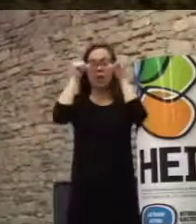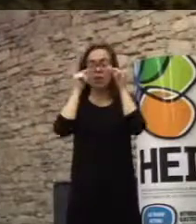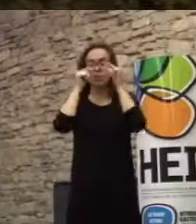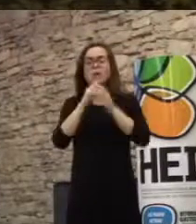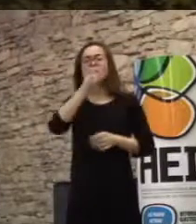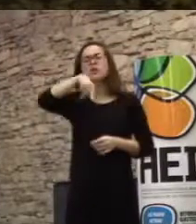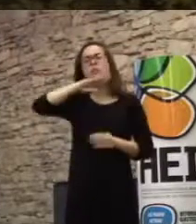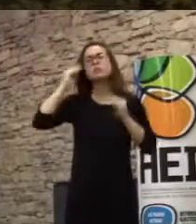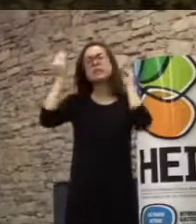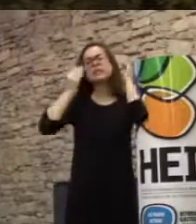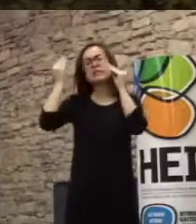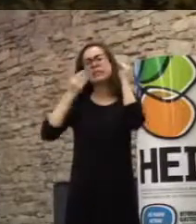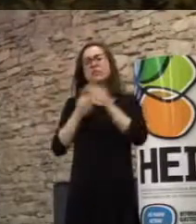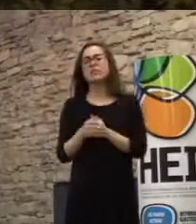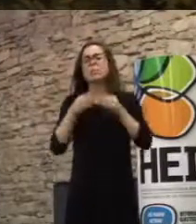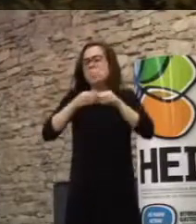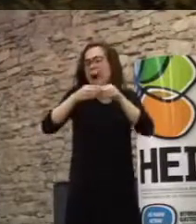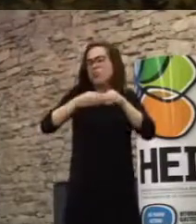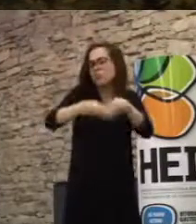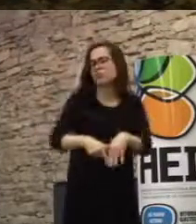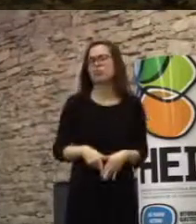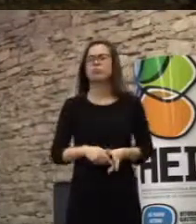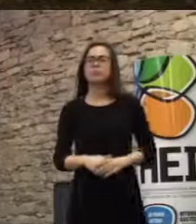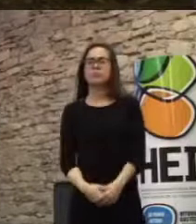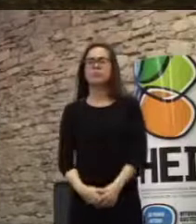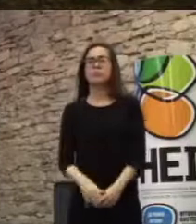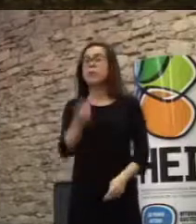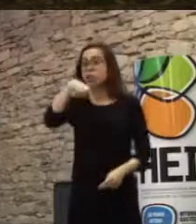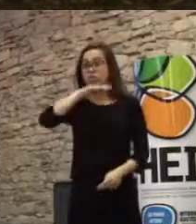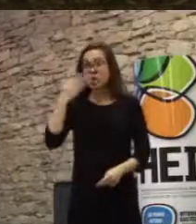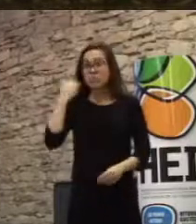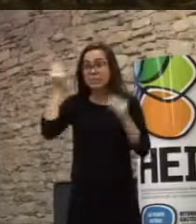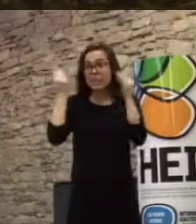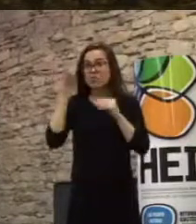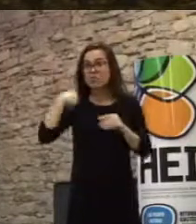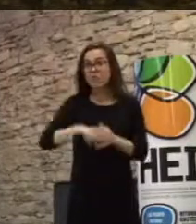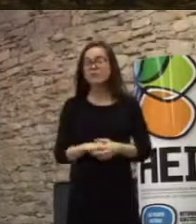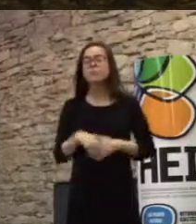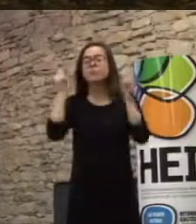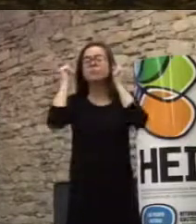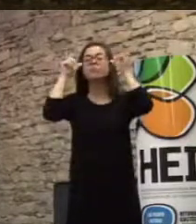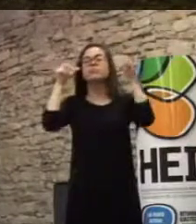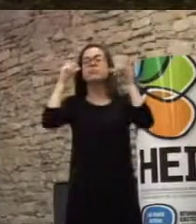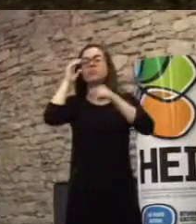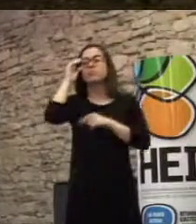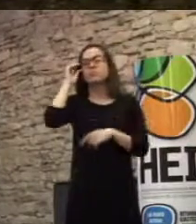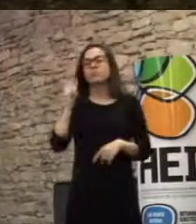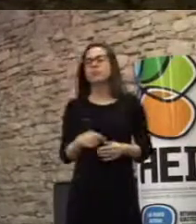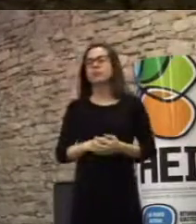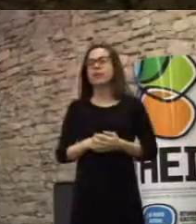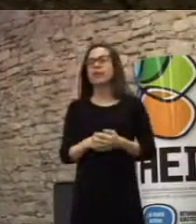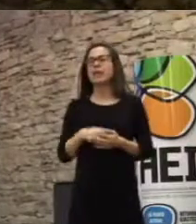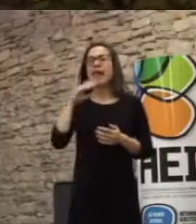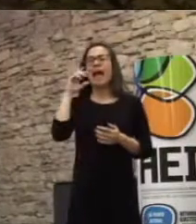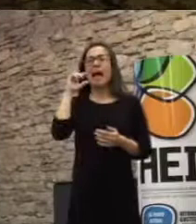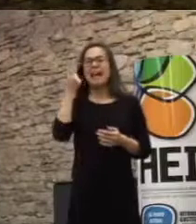en barco lo tenéis muy bien podéis abrir los ojos quien ha pensado en un catamarán